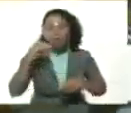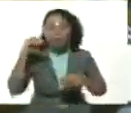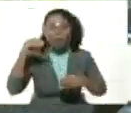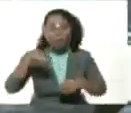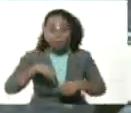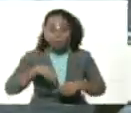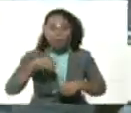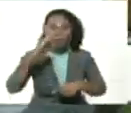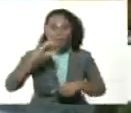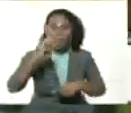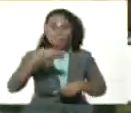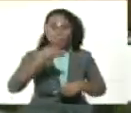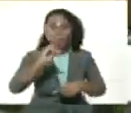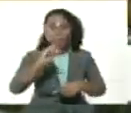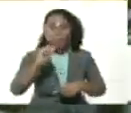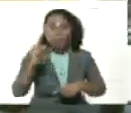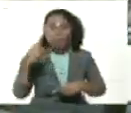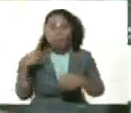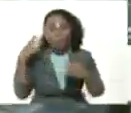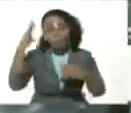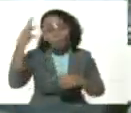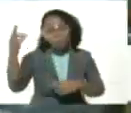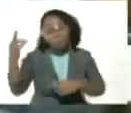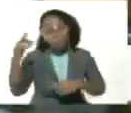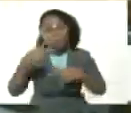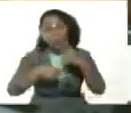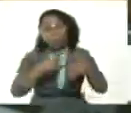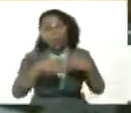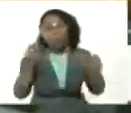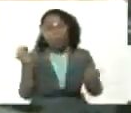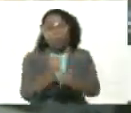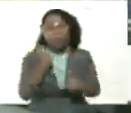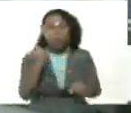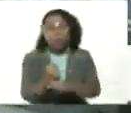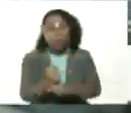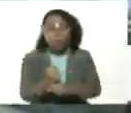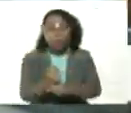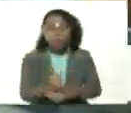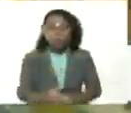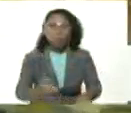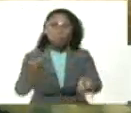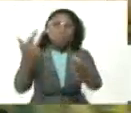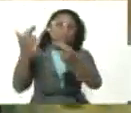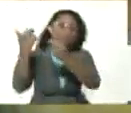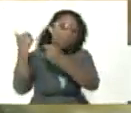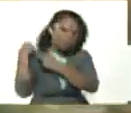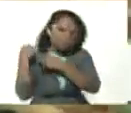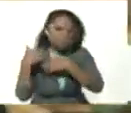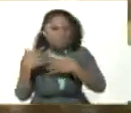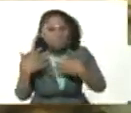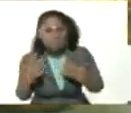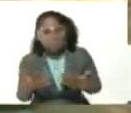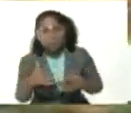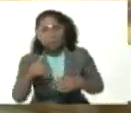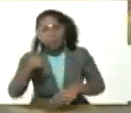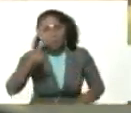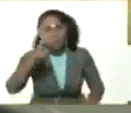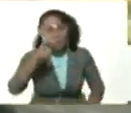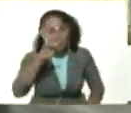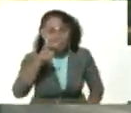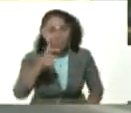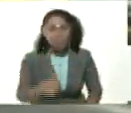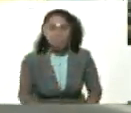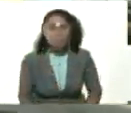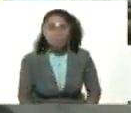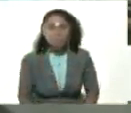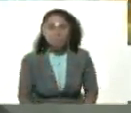Coposa, los consejos productivos de trabajadores, encargados de la supervisión,